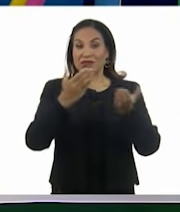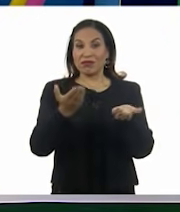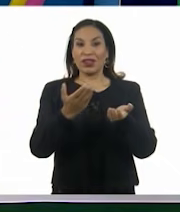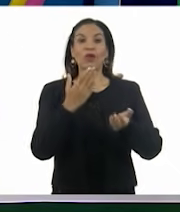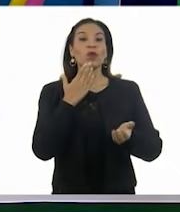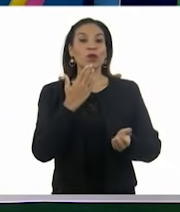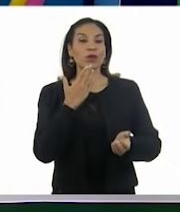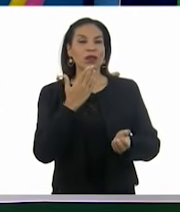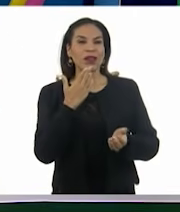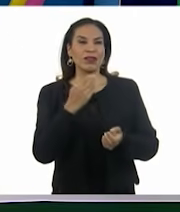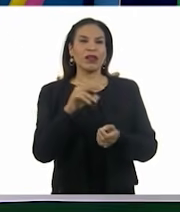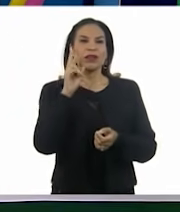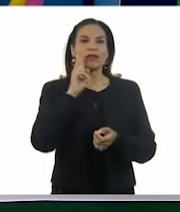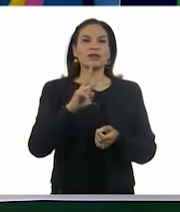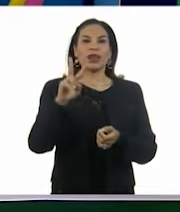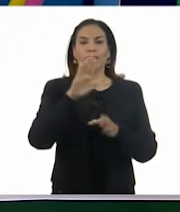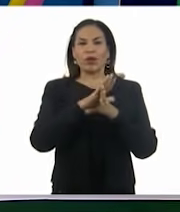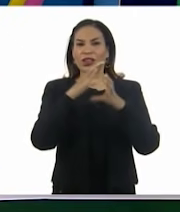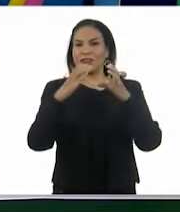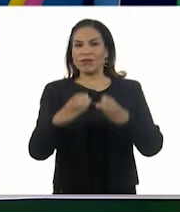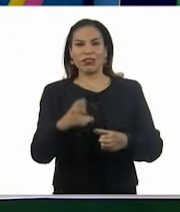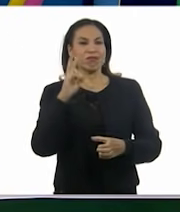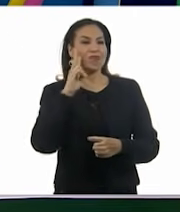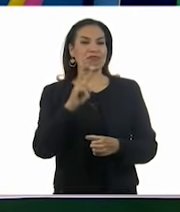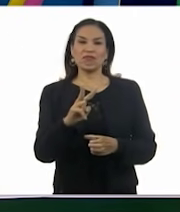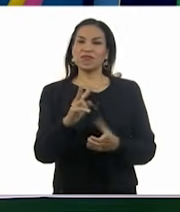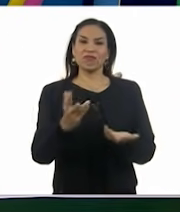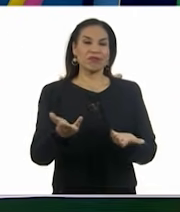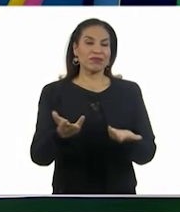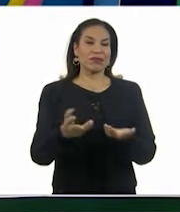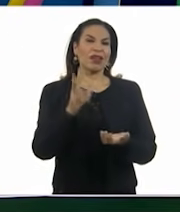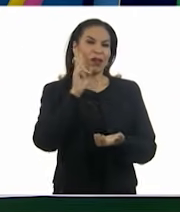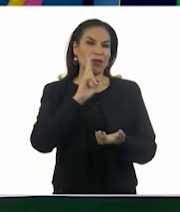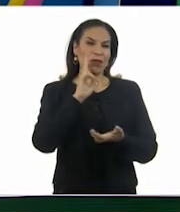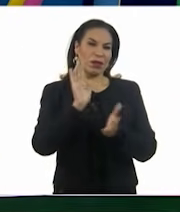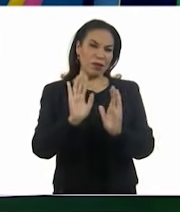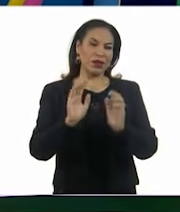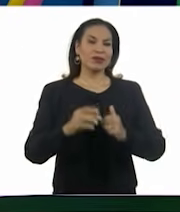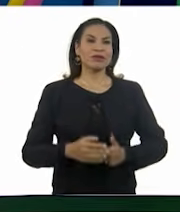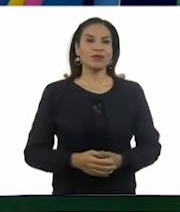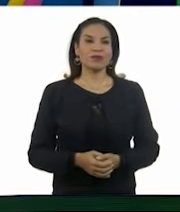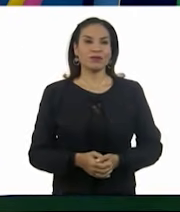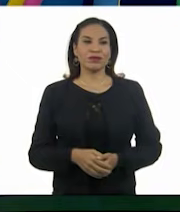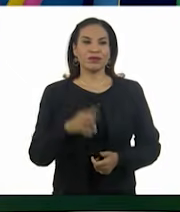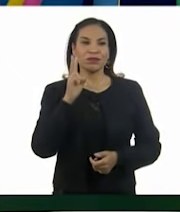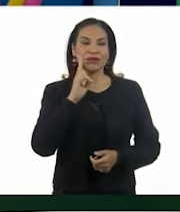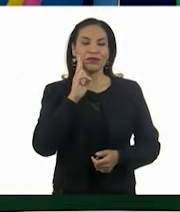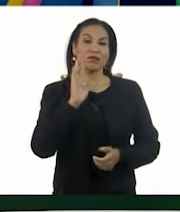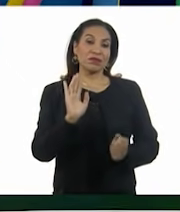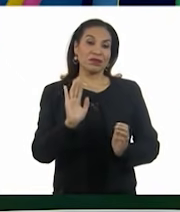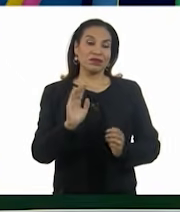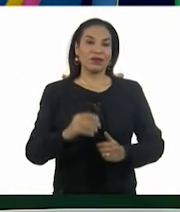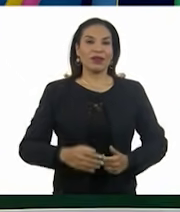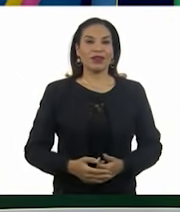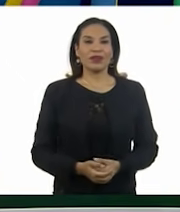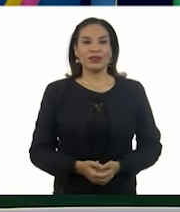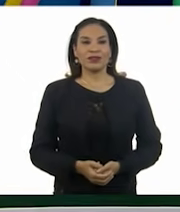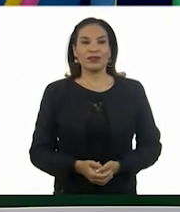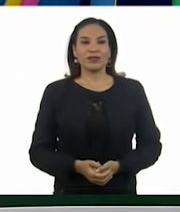Muy bien, vamos a ver, porque abajo creo que no se va a ver mucho mejor. Vamos a probarlo. Pero vamos a ver. Sí, a ver qué pasa. A ver.